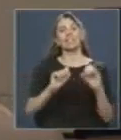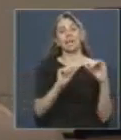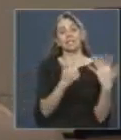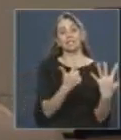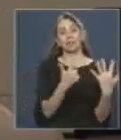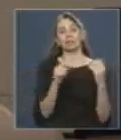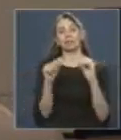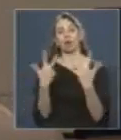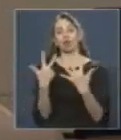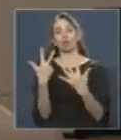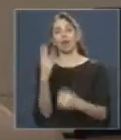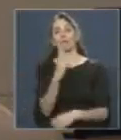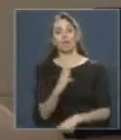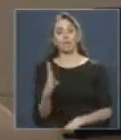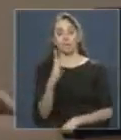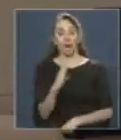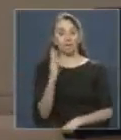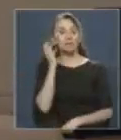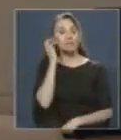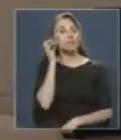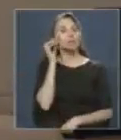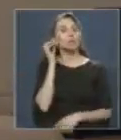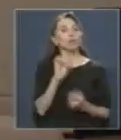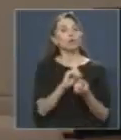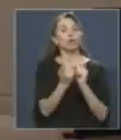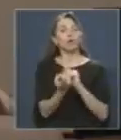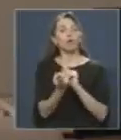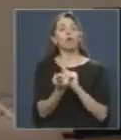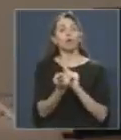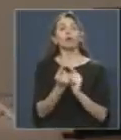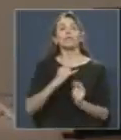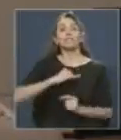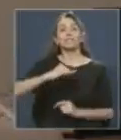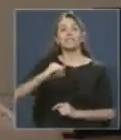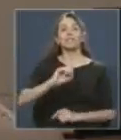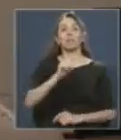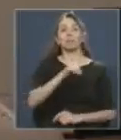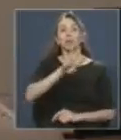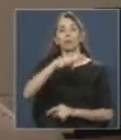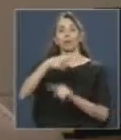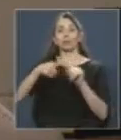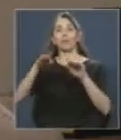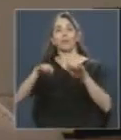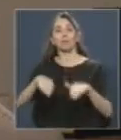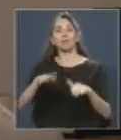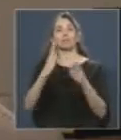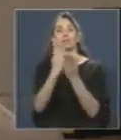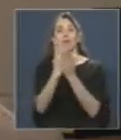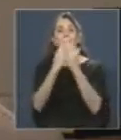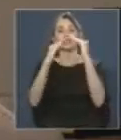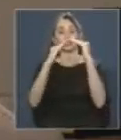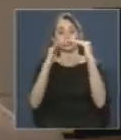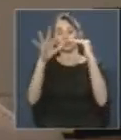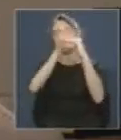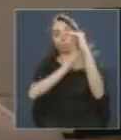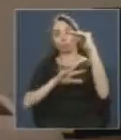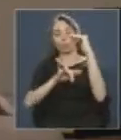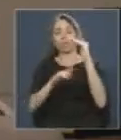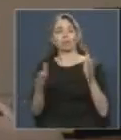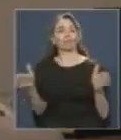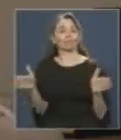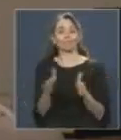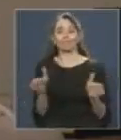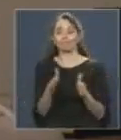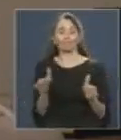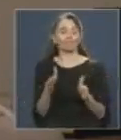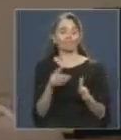y octavos años básicos hacia su futura educación media en dicho mismo establecimiento. La infraestructura para ello hoy no está